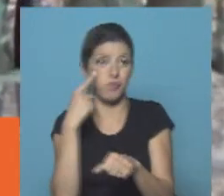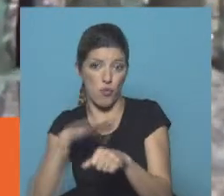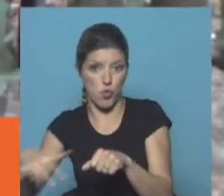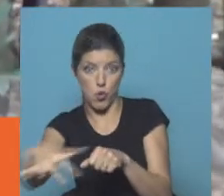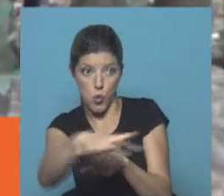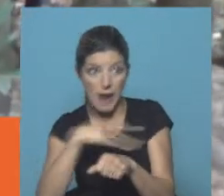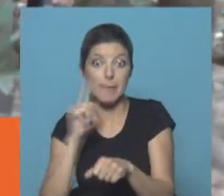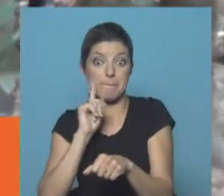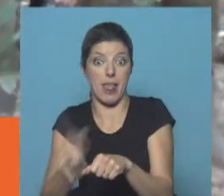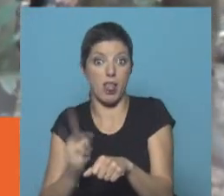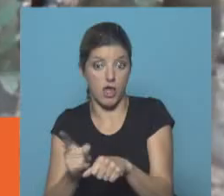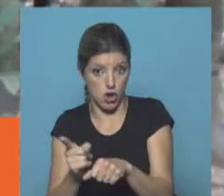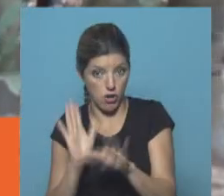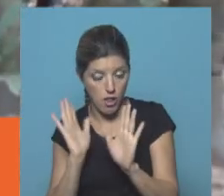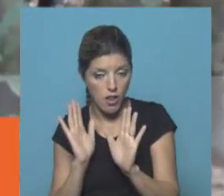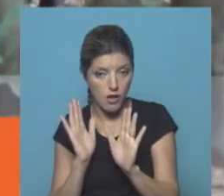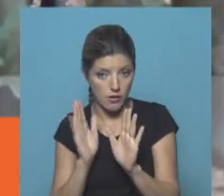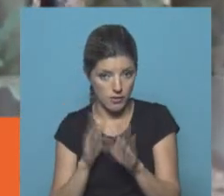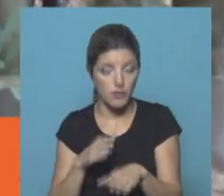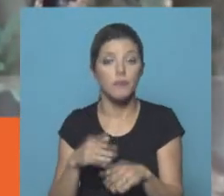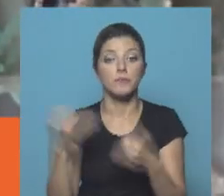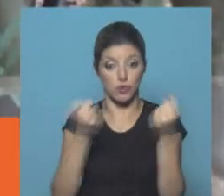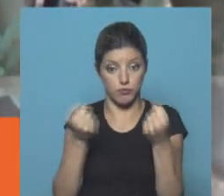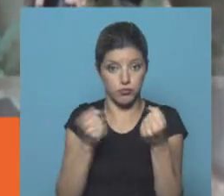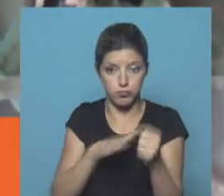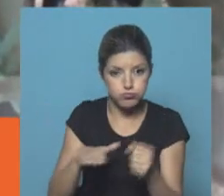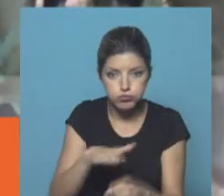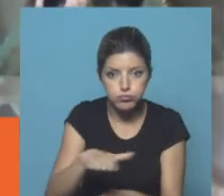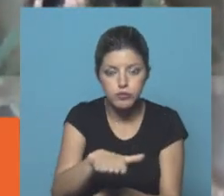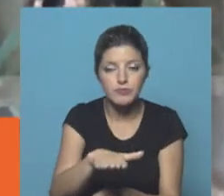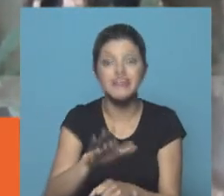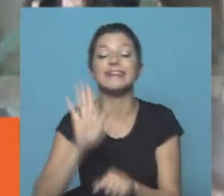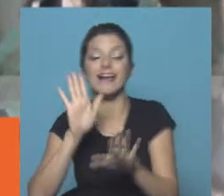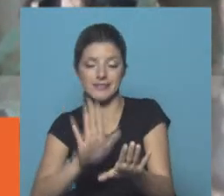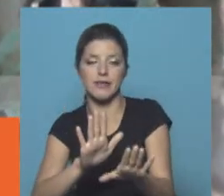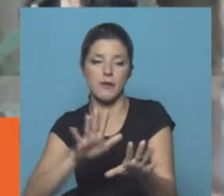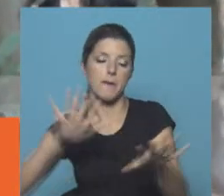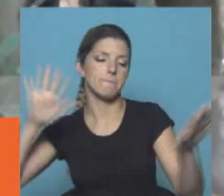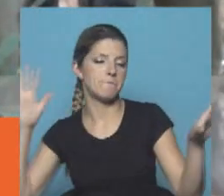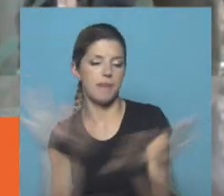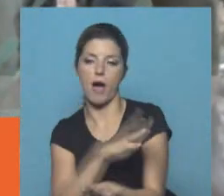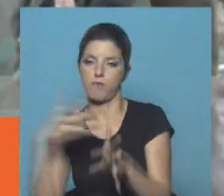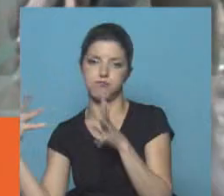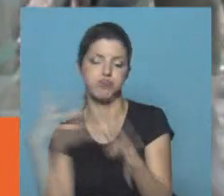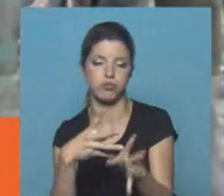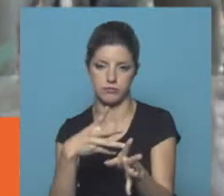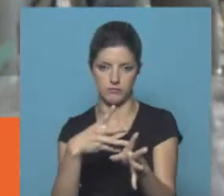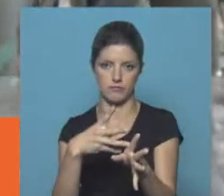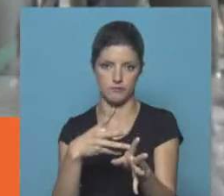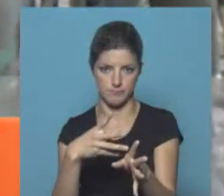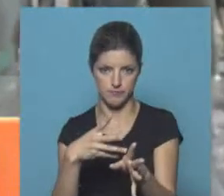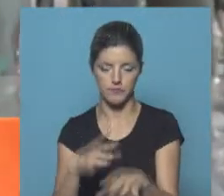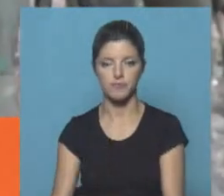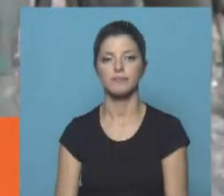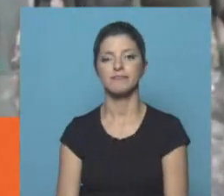roja, una zona directamente de peligro, y así le tendieron la emboscada y lo atraparon. Esto